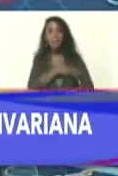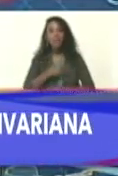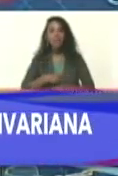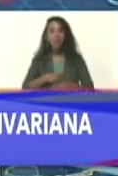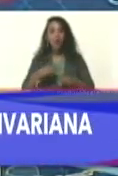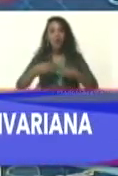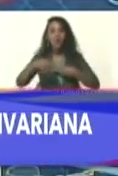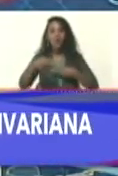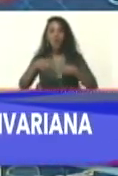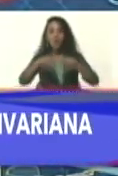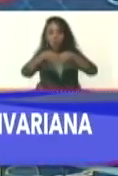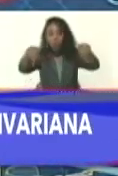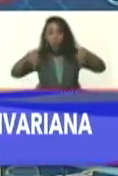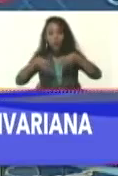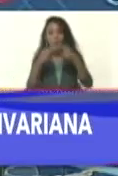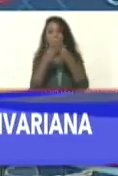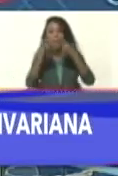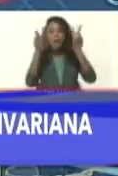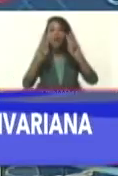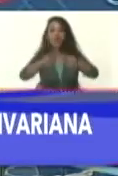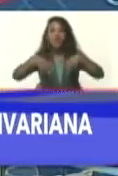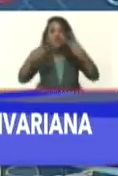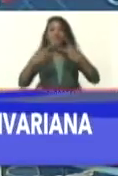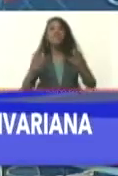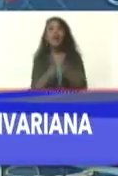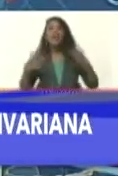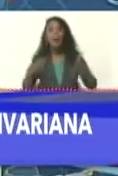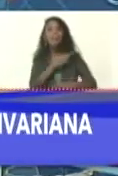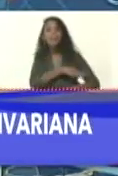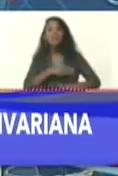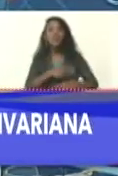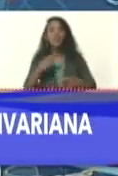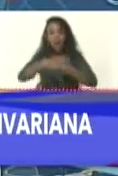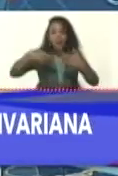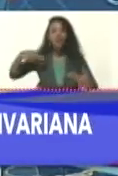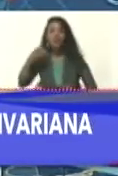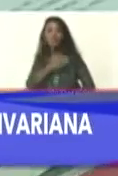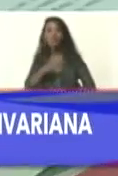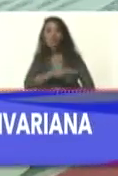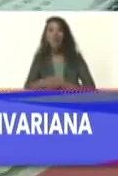Cuadrantes de Paz, nueva gran misión de la Revolución Socialista.